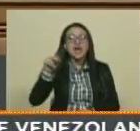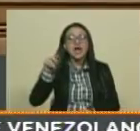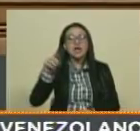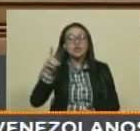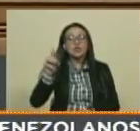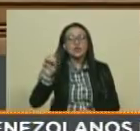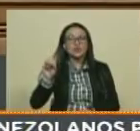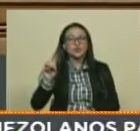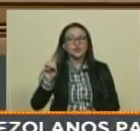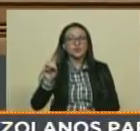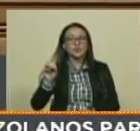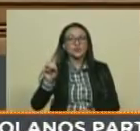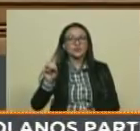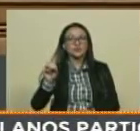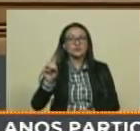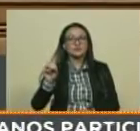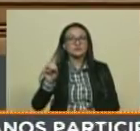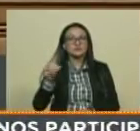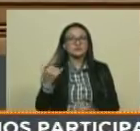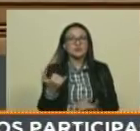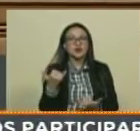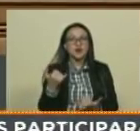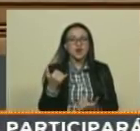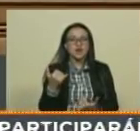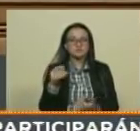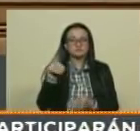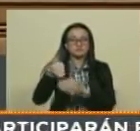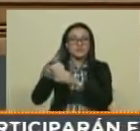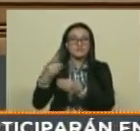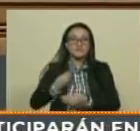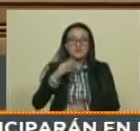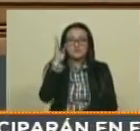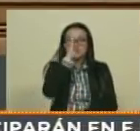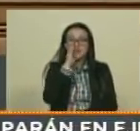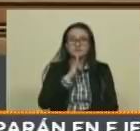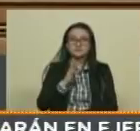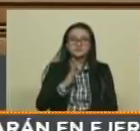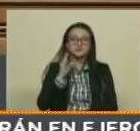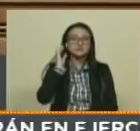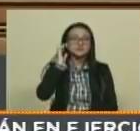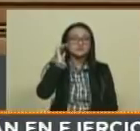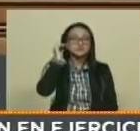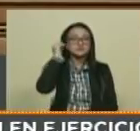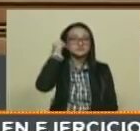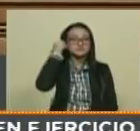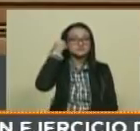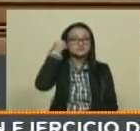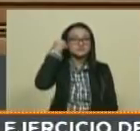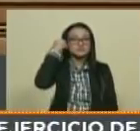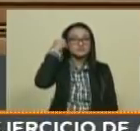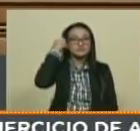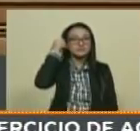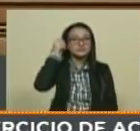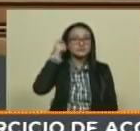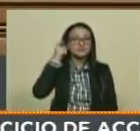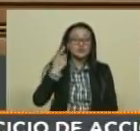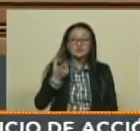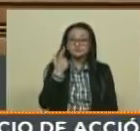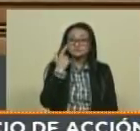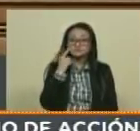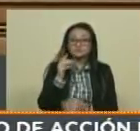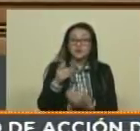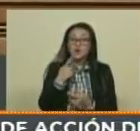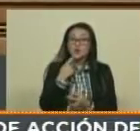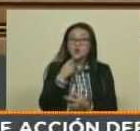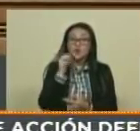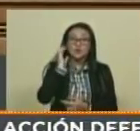Acevedo, quien se encuentra en Brasil. Y obviamente nosotros mantuvimos esa orden de aprehensión y esa alerta roja, pero